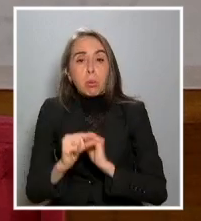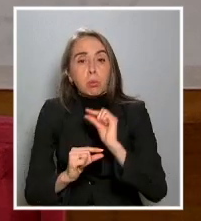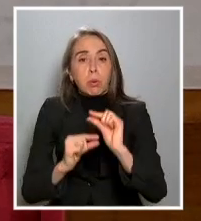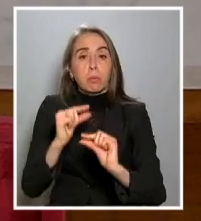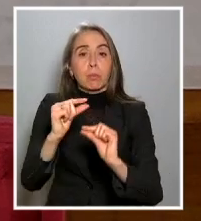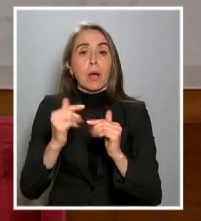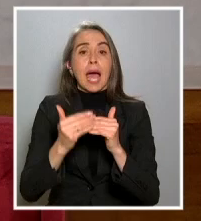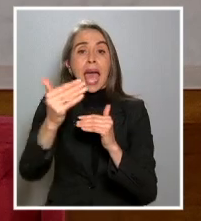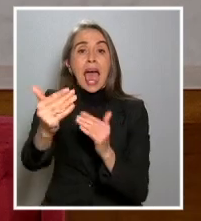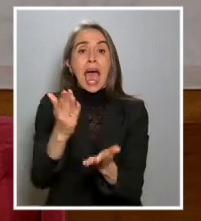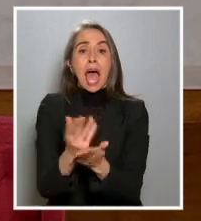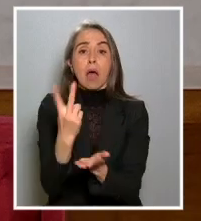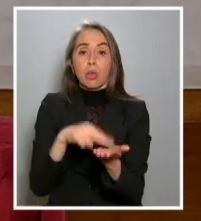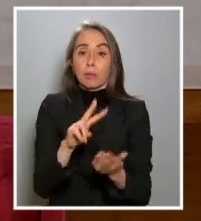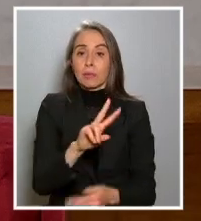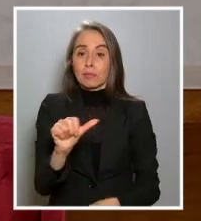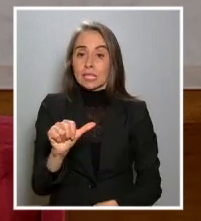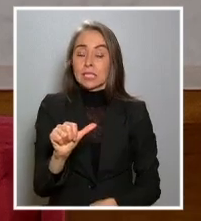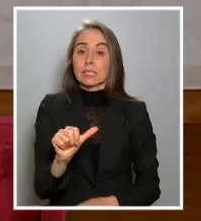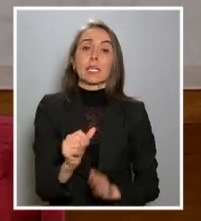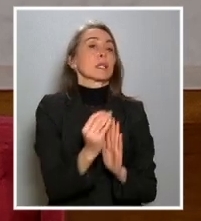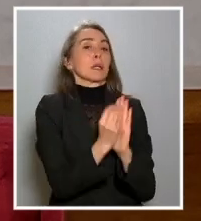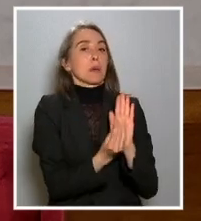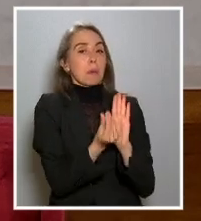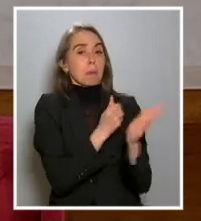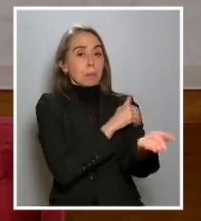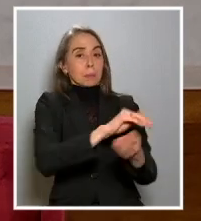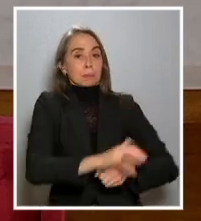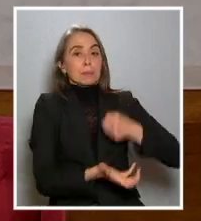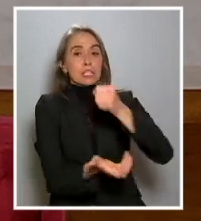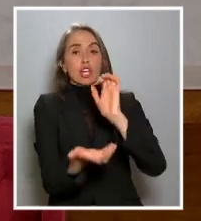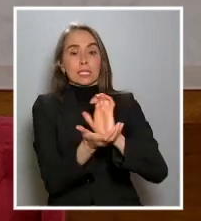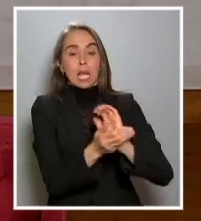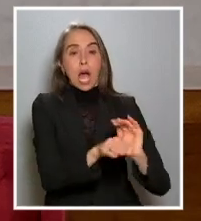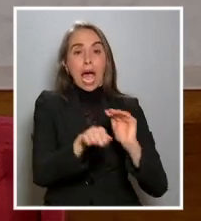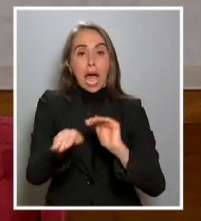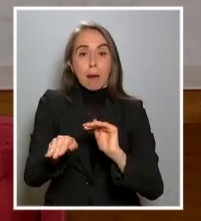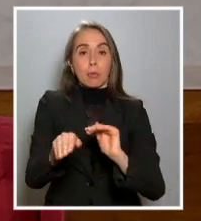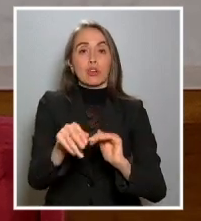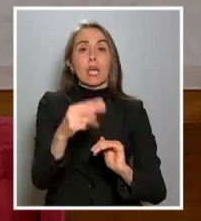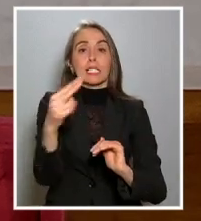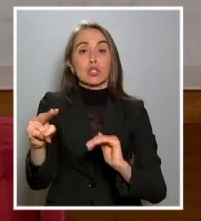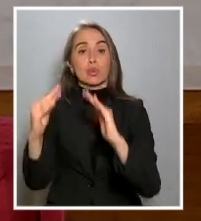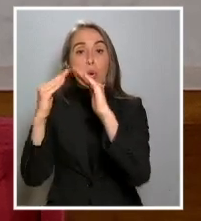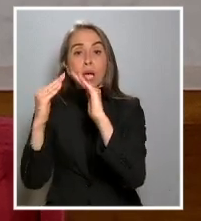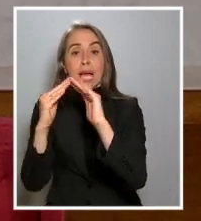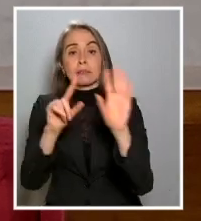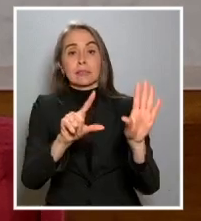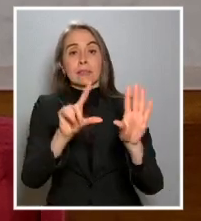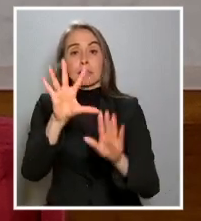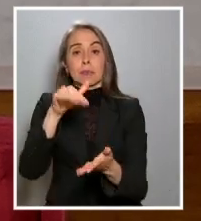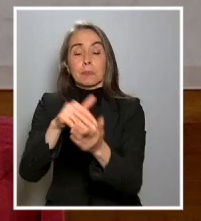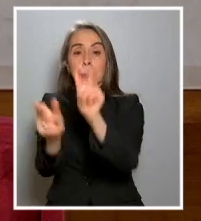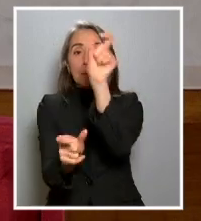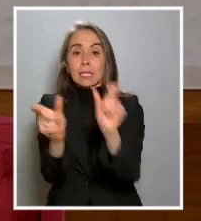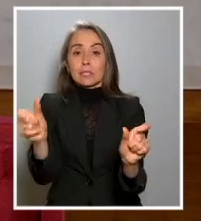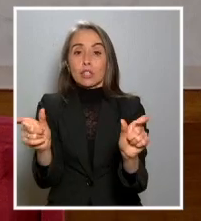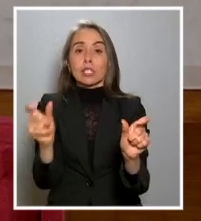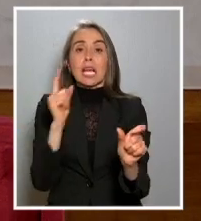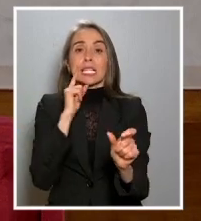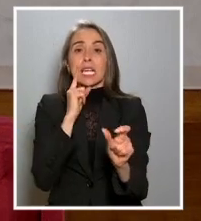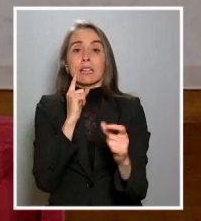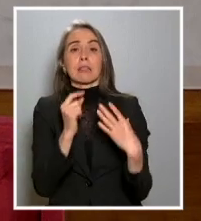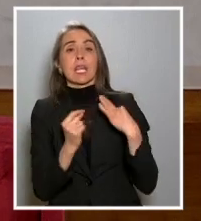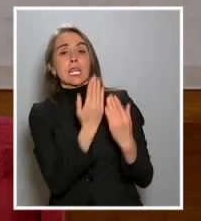Gradualmente, de aquí al 2026, dispondremos de recursos para apoyar en sus hogares a las 75.000 personas con